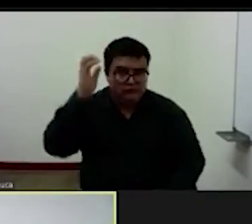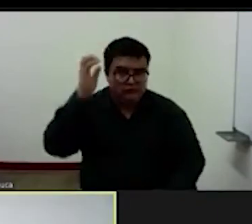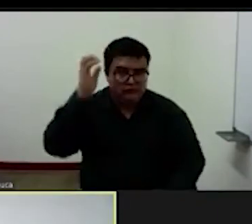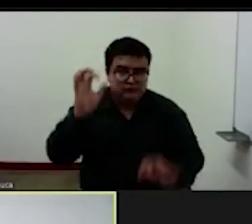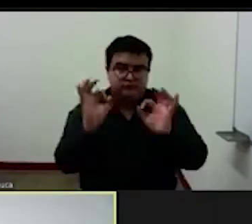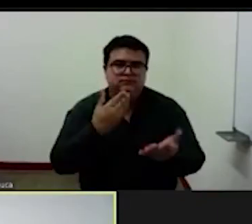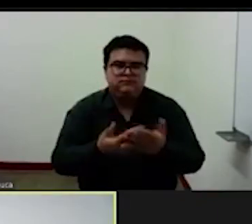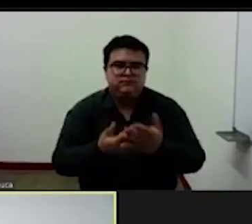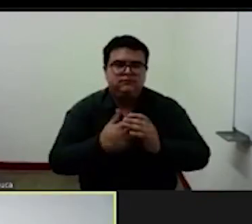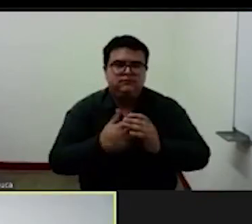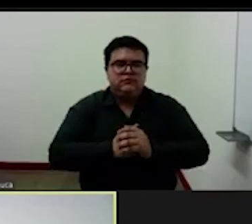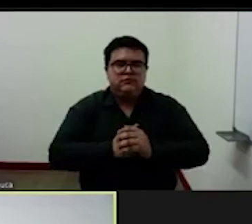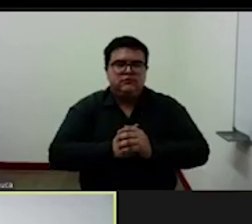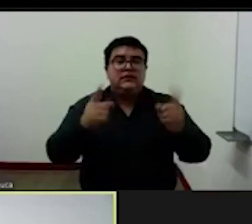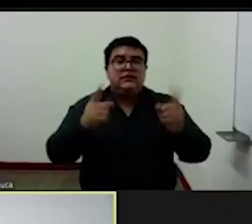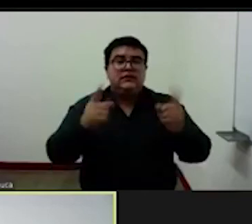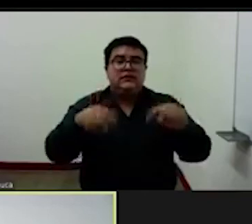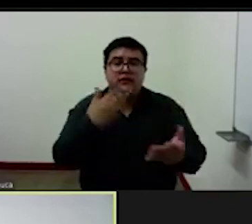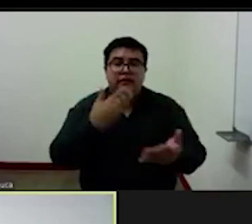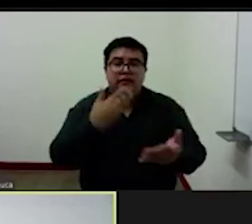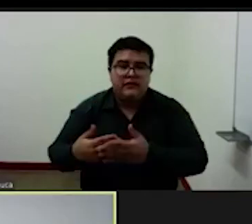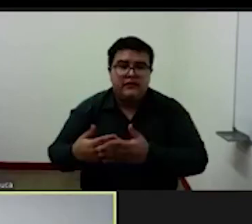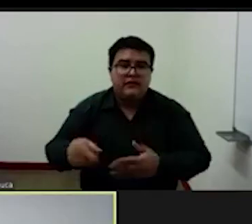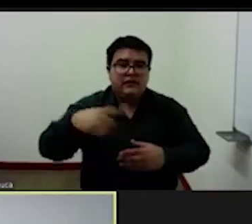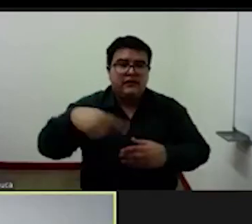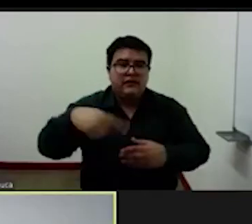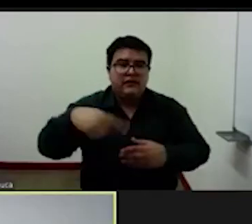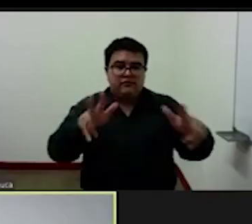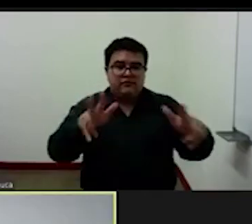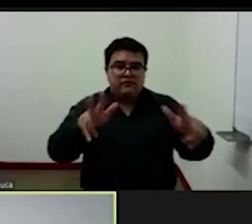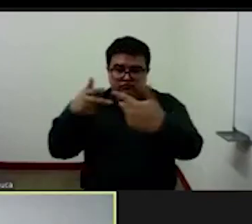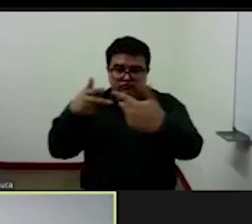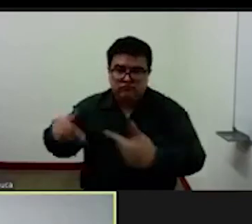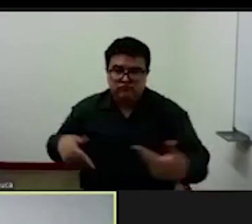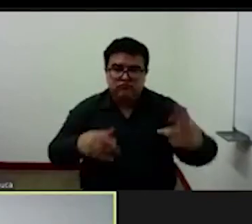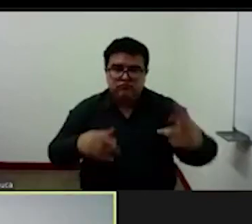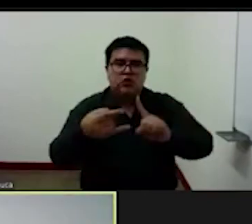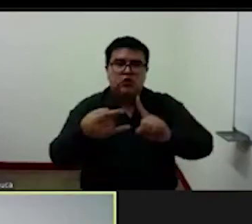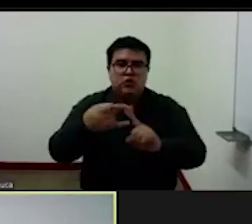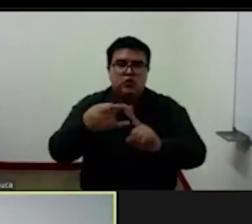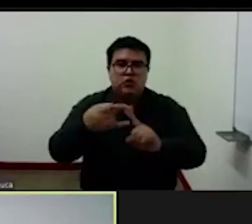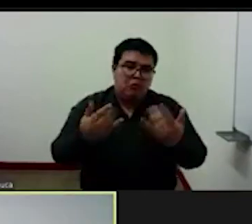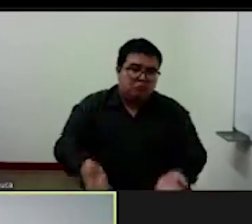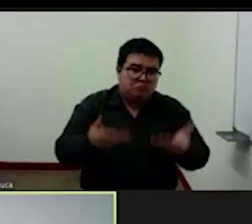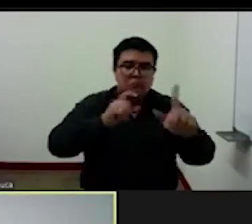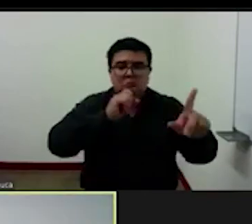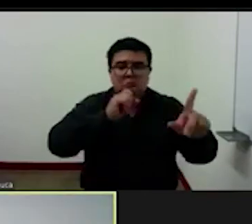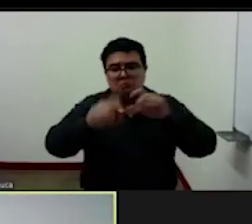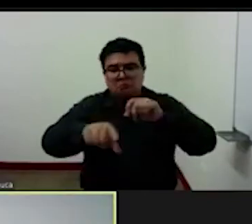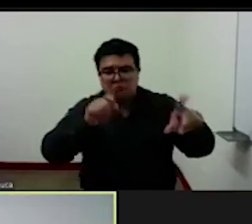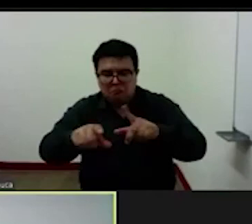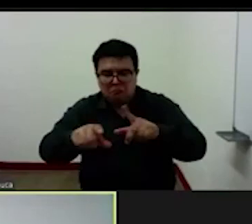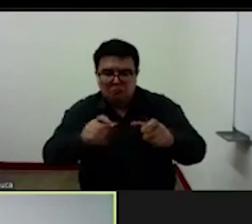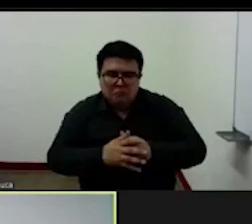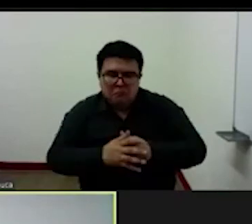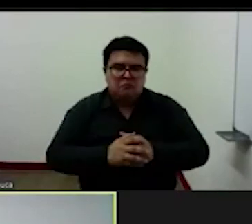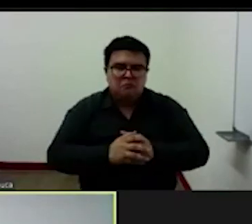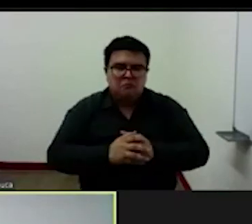Muchas gracias a los asistentes por ayudar a nutrir este espacio. A continuación vamos a abrir el espacio para las